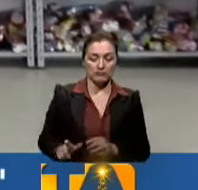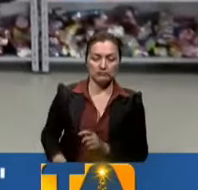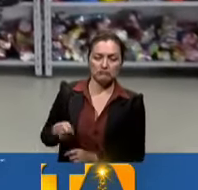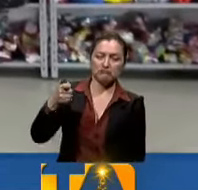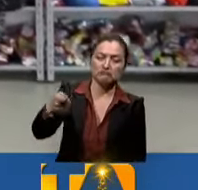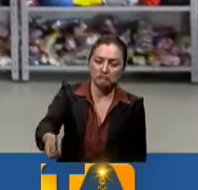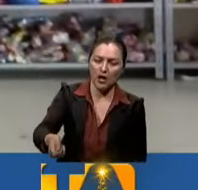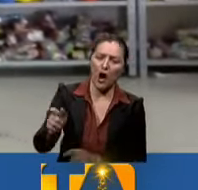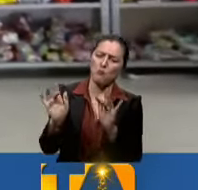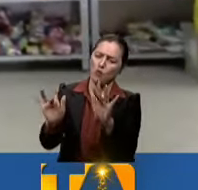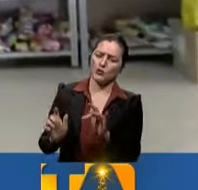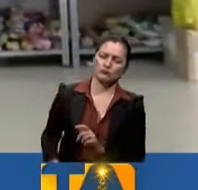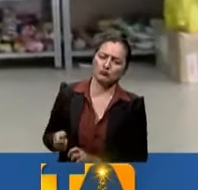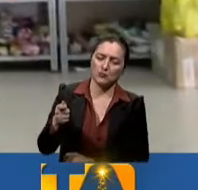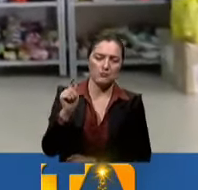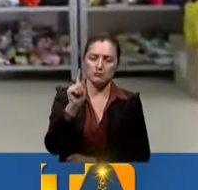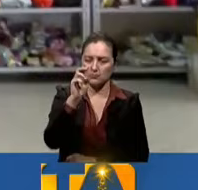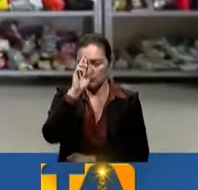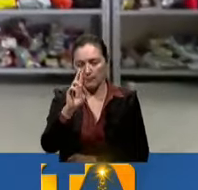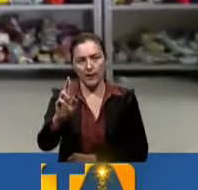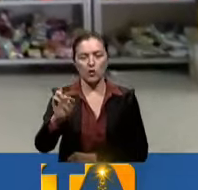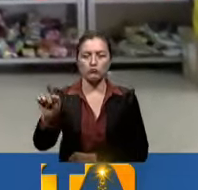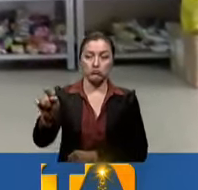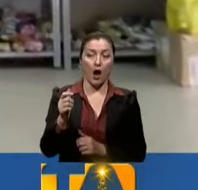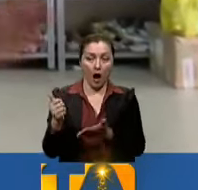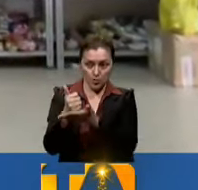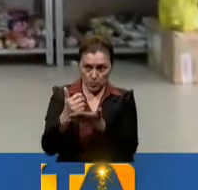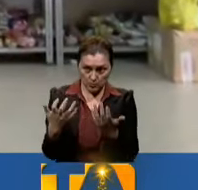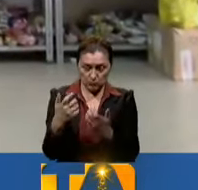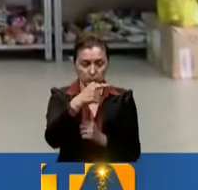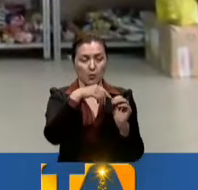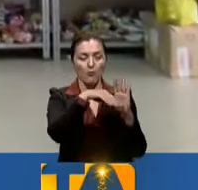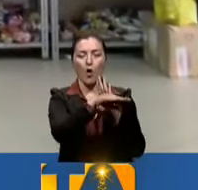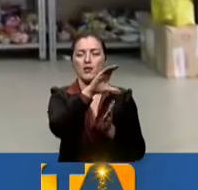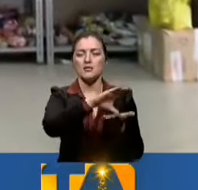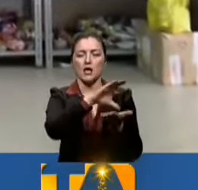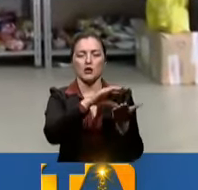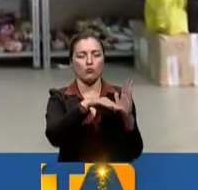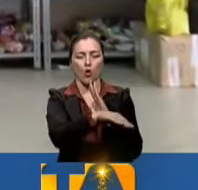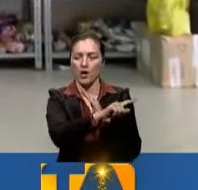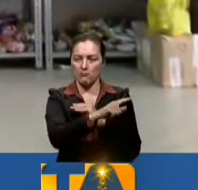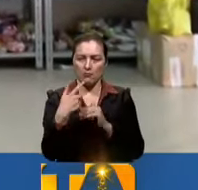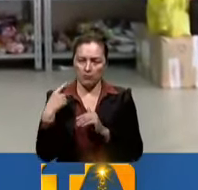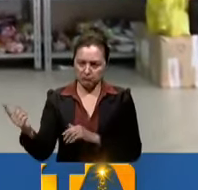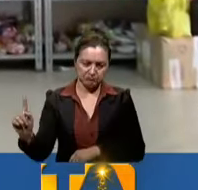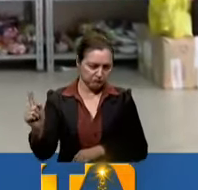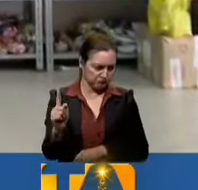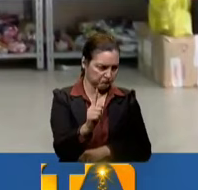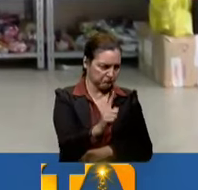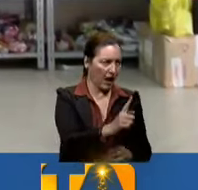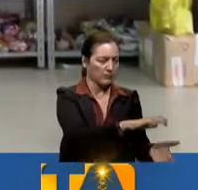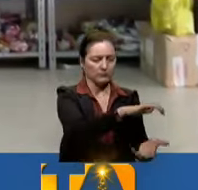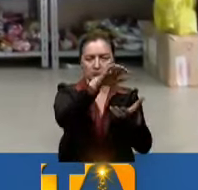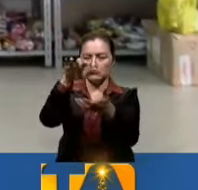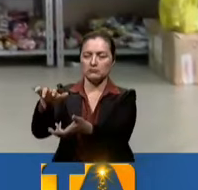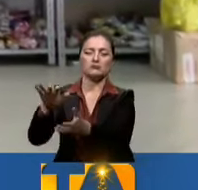es una época en la que podemos ayudar a las personas, sí, qué mejor manera de hacerlo en centros de acopio. Ellos mismos redirigirán esta ayuda a quienes